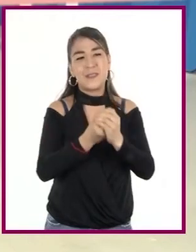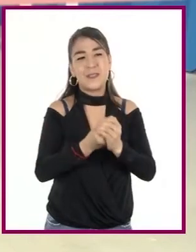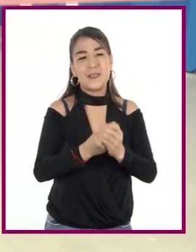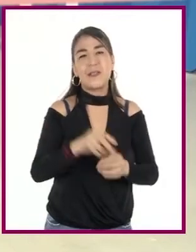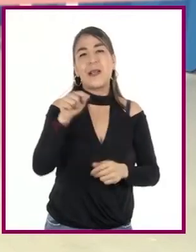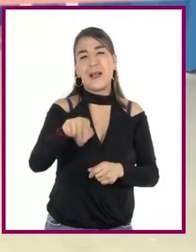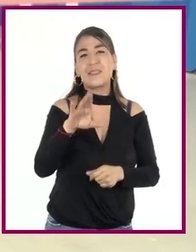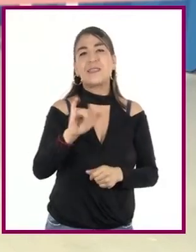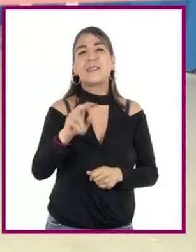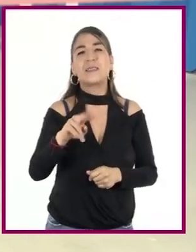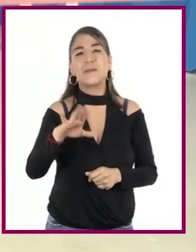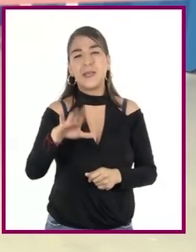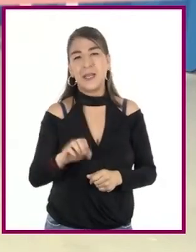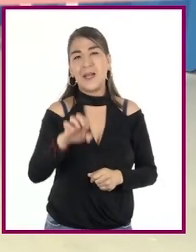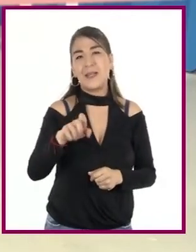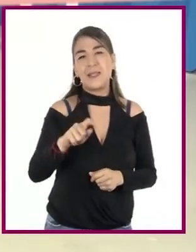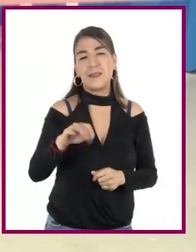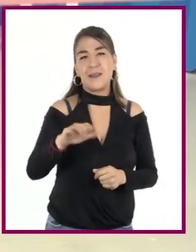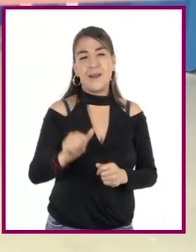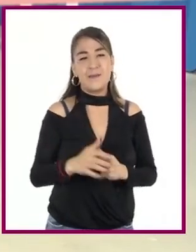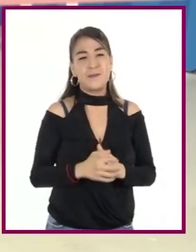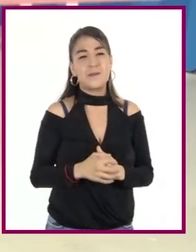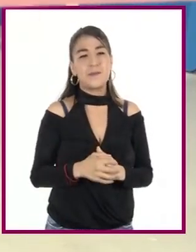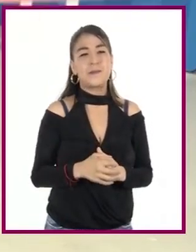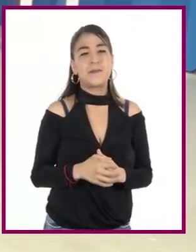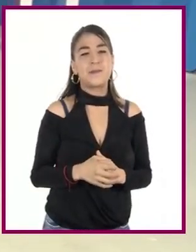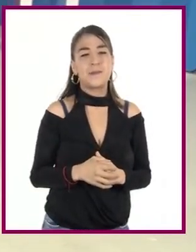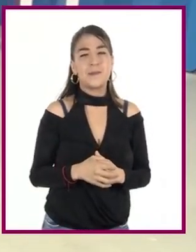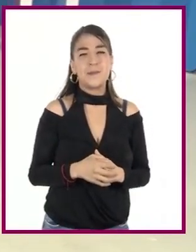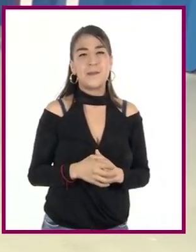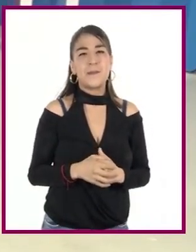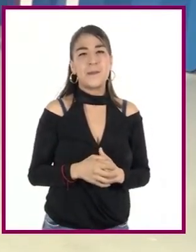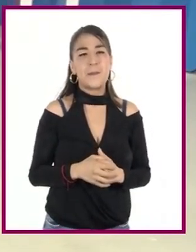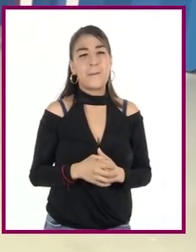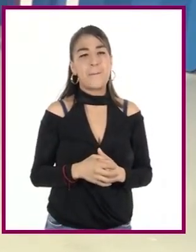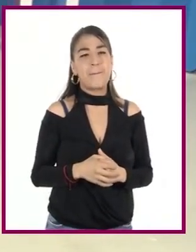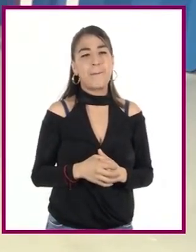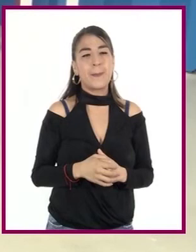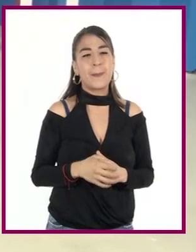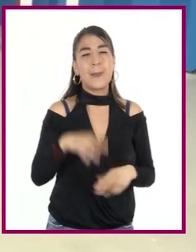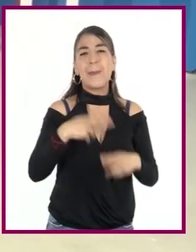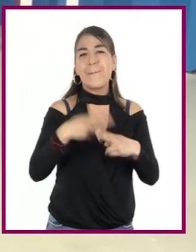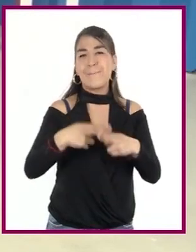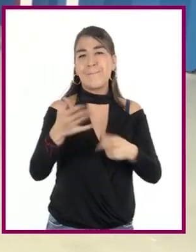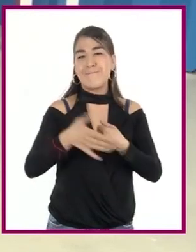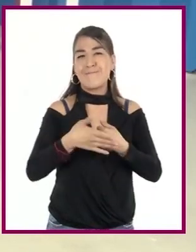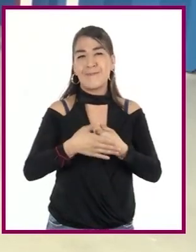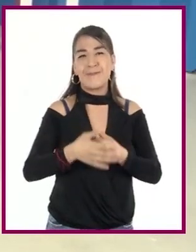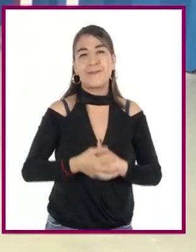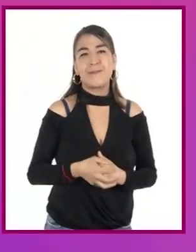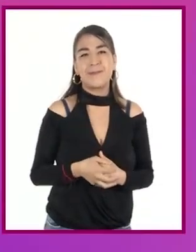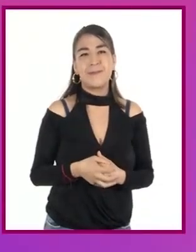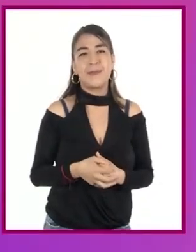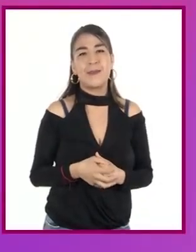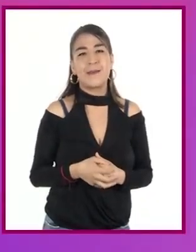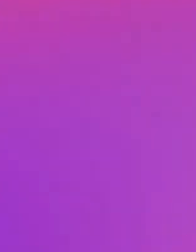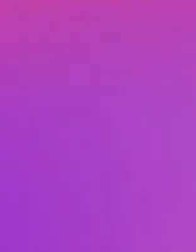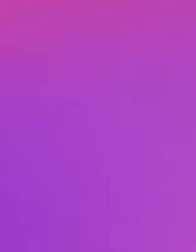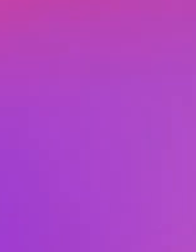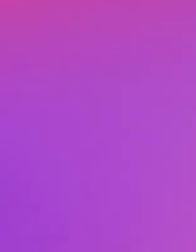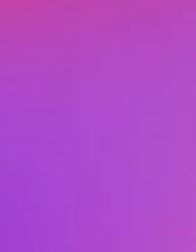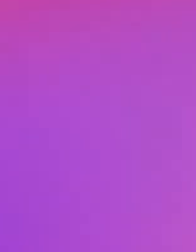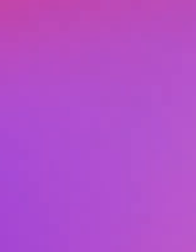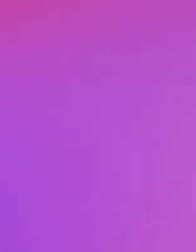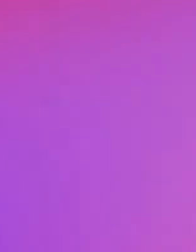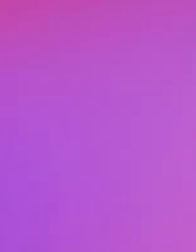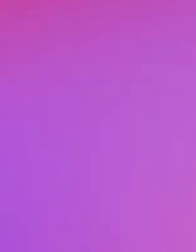la asignatura Formación Cívica y Ética. Hasta la próxima. Si